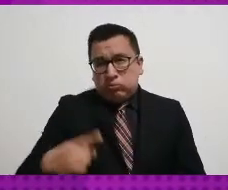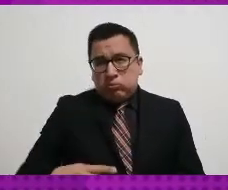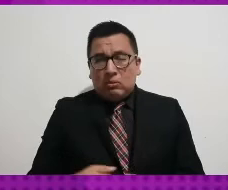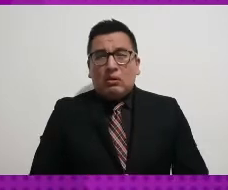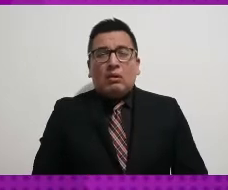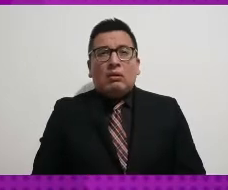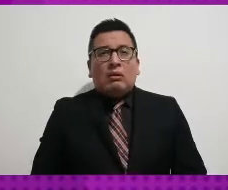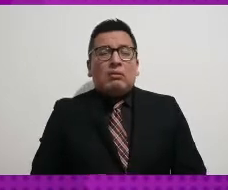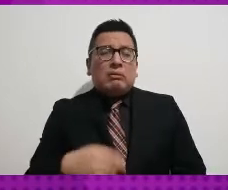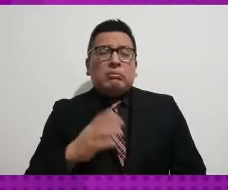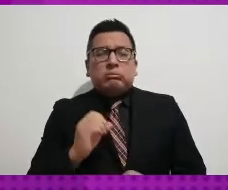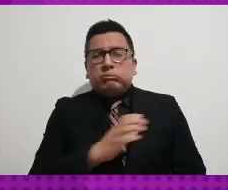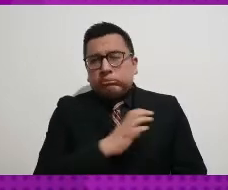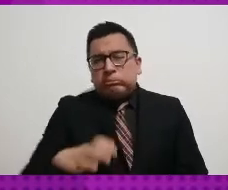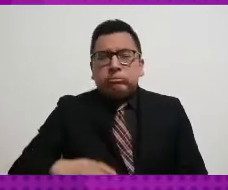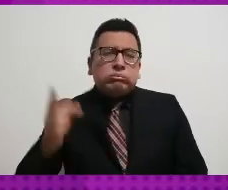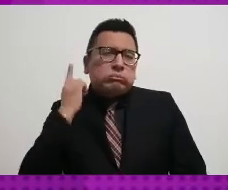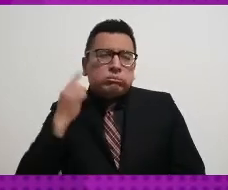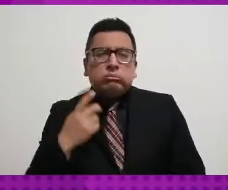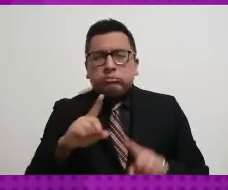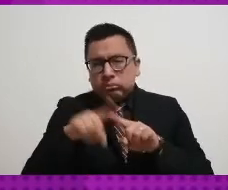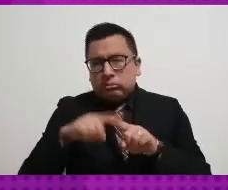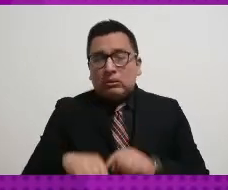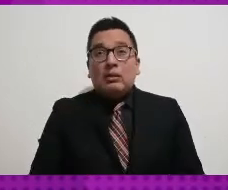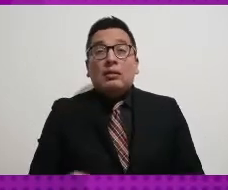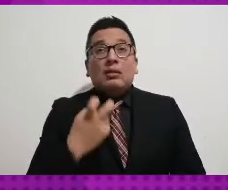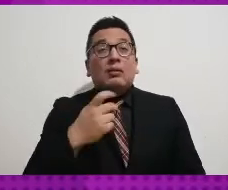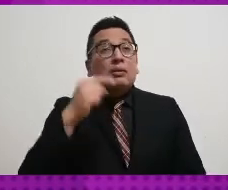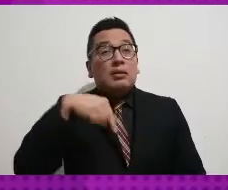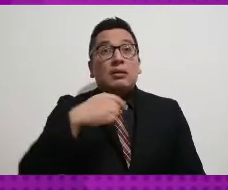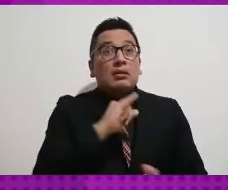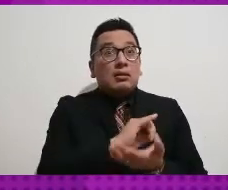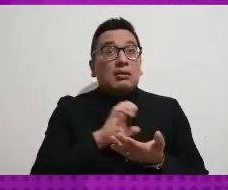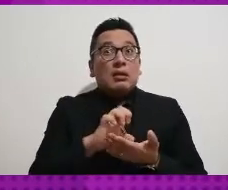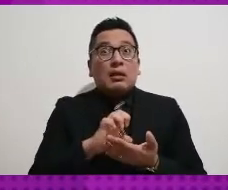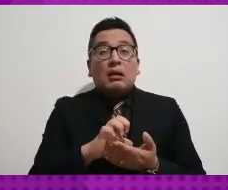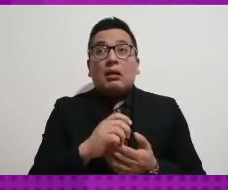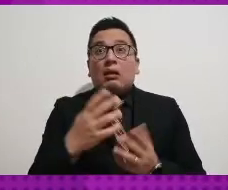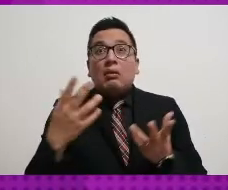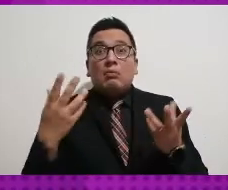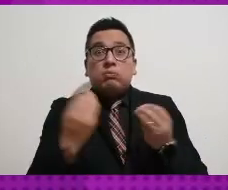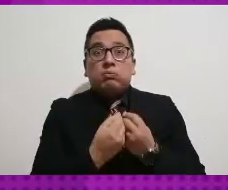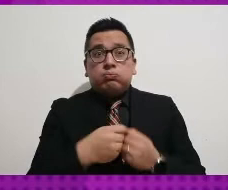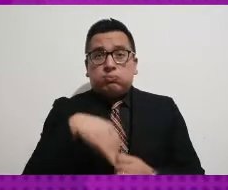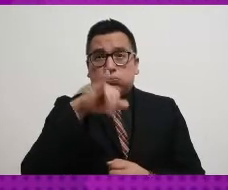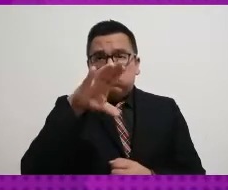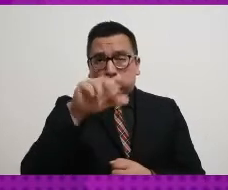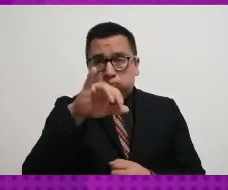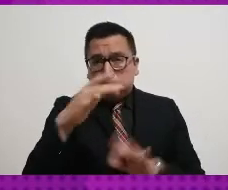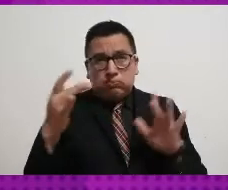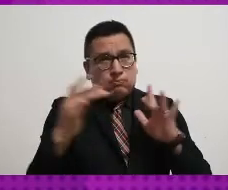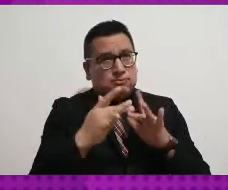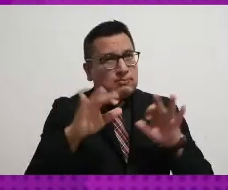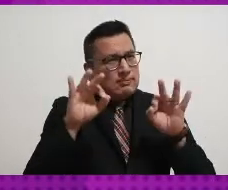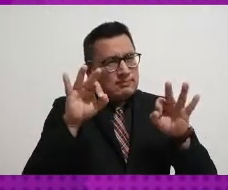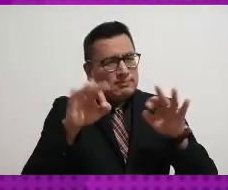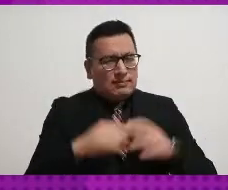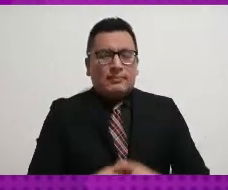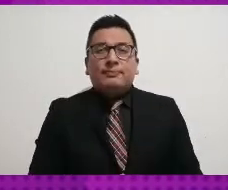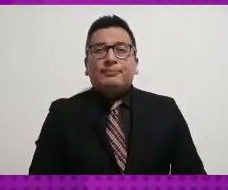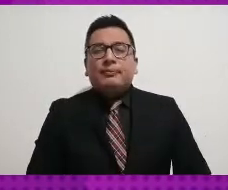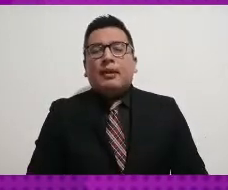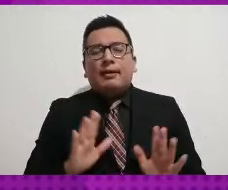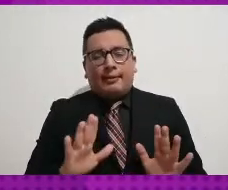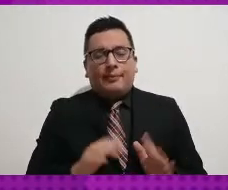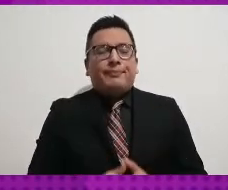de Coahuila sea uno de los mejores portales a nivel nacional que proporciona información. Otro de las actividades sustantivas, como